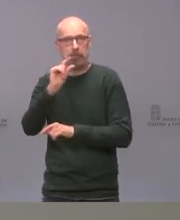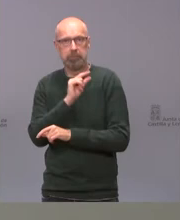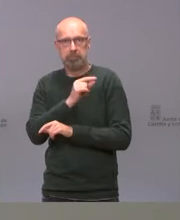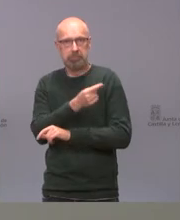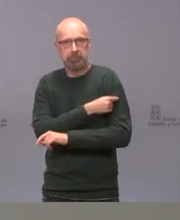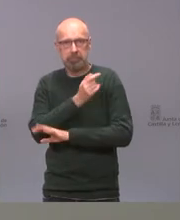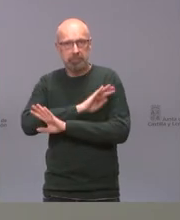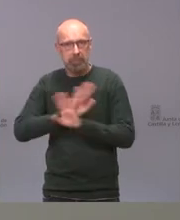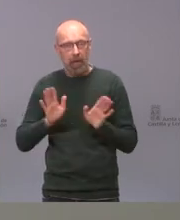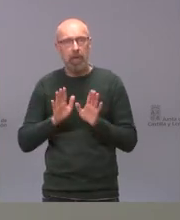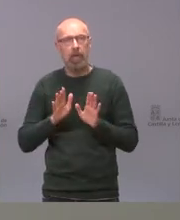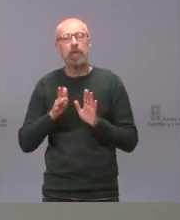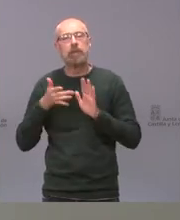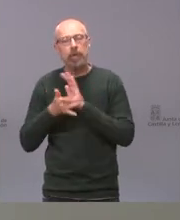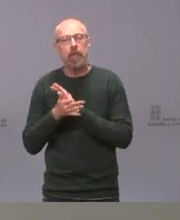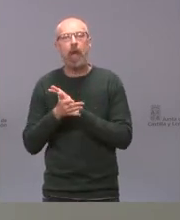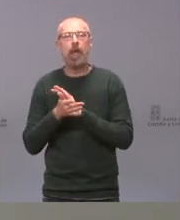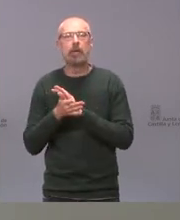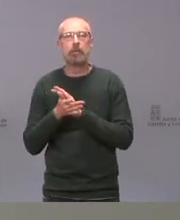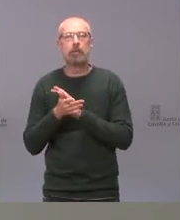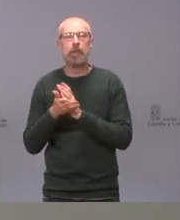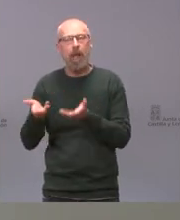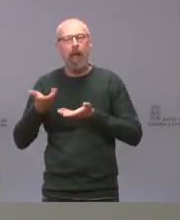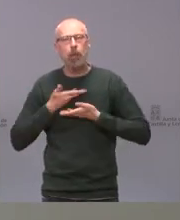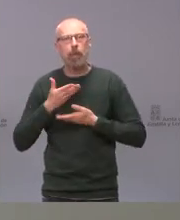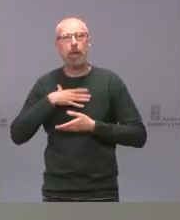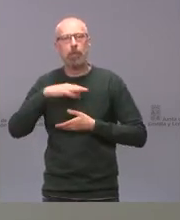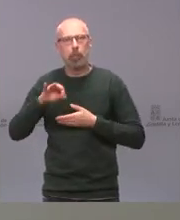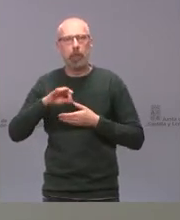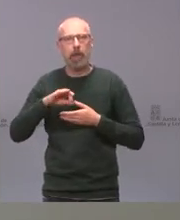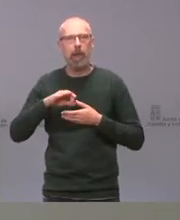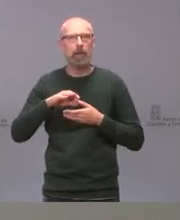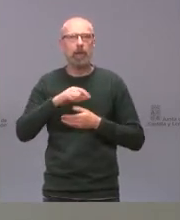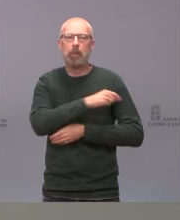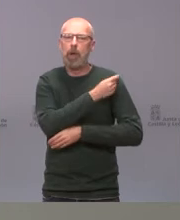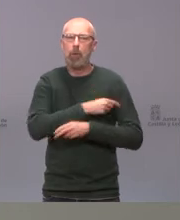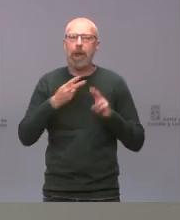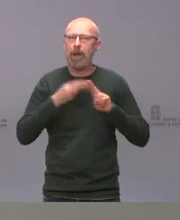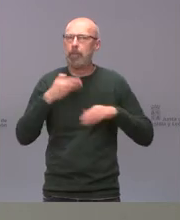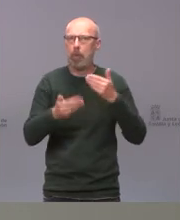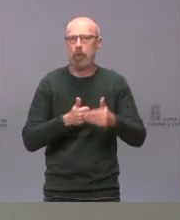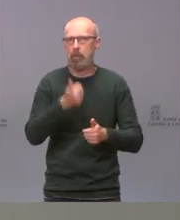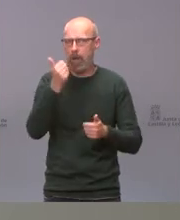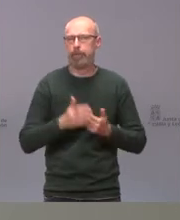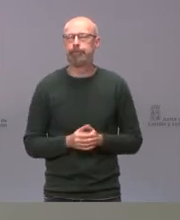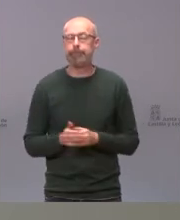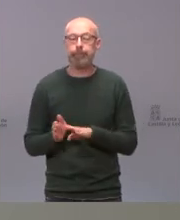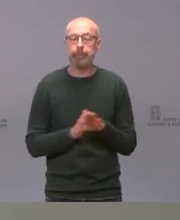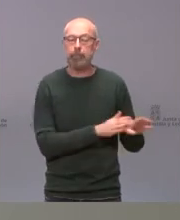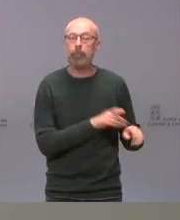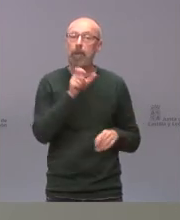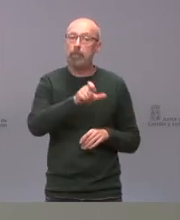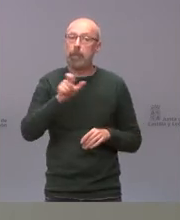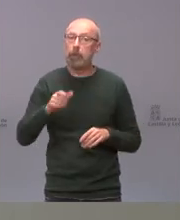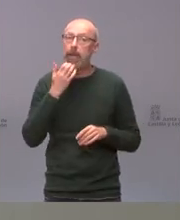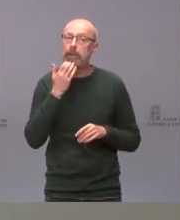hora de poder hacer esta cobertura mucho más fácil. Para las personas que poseen menor problema